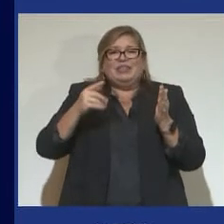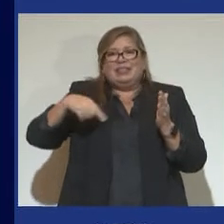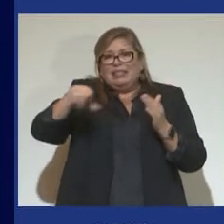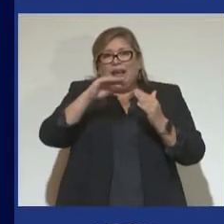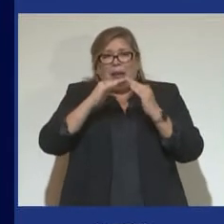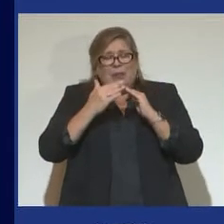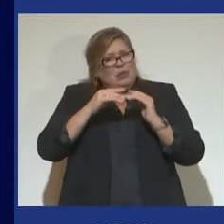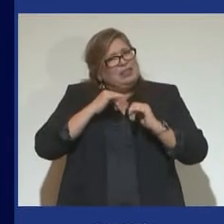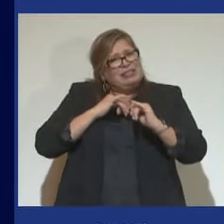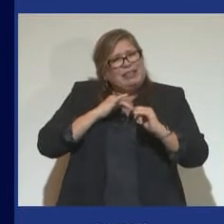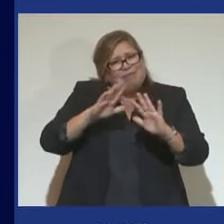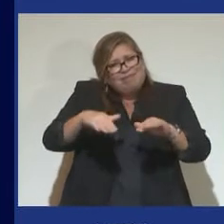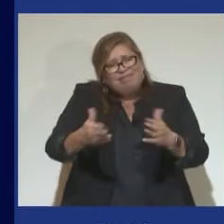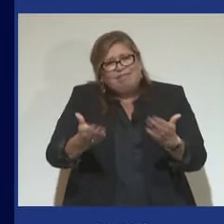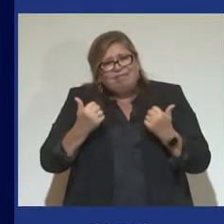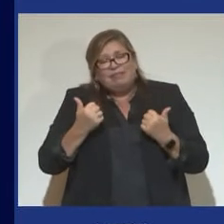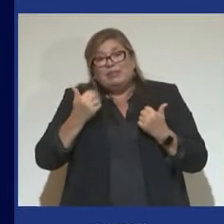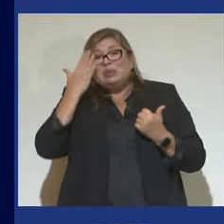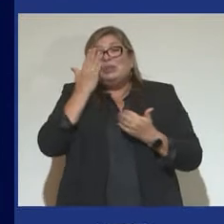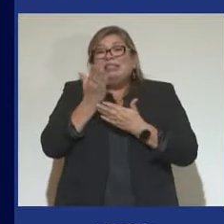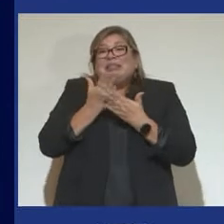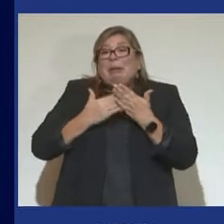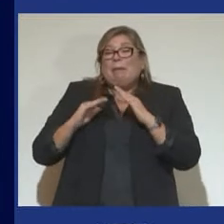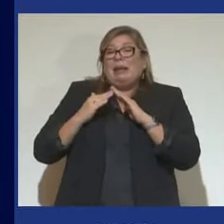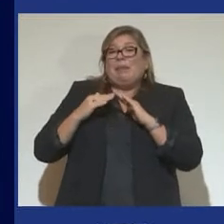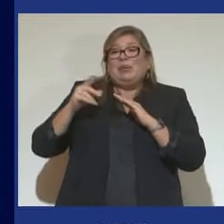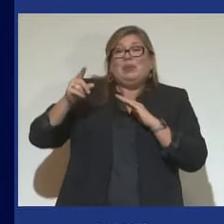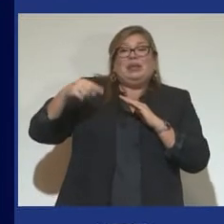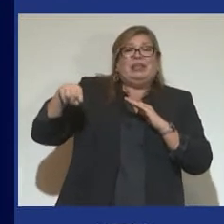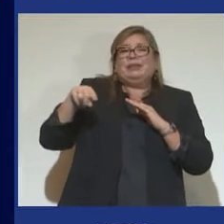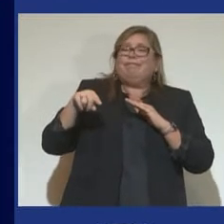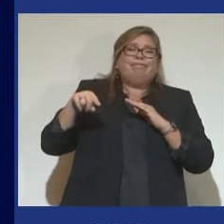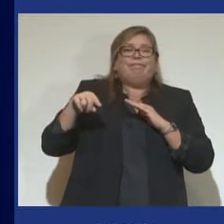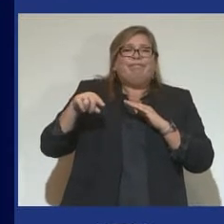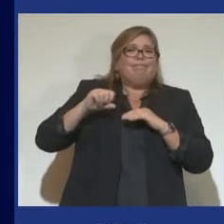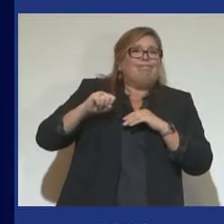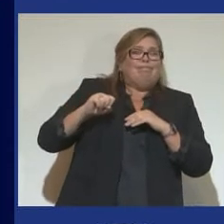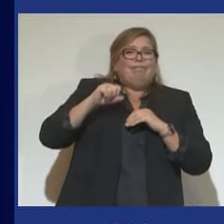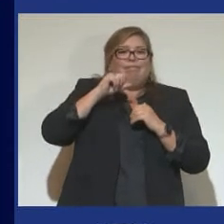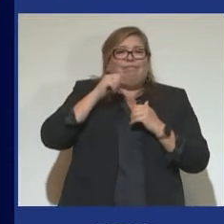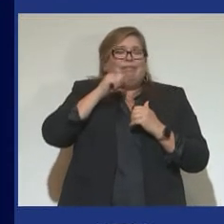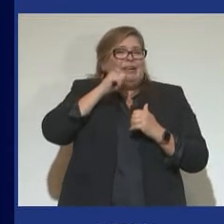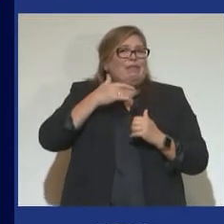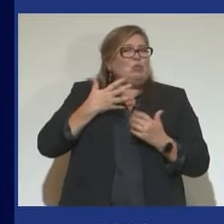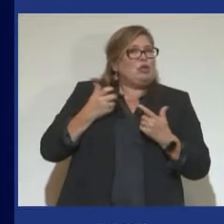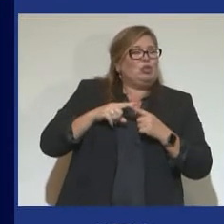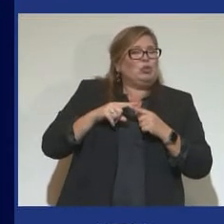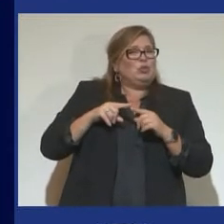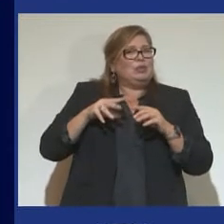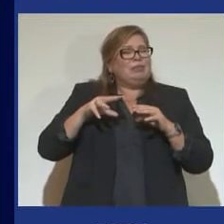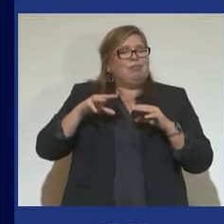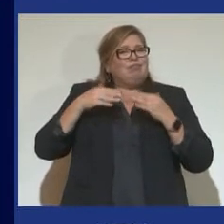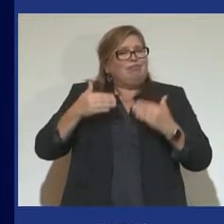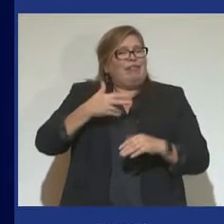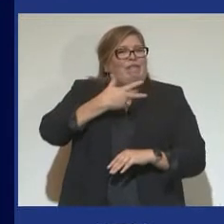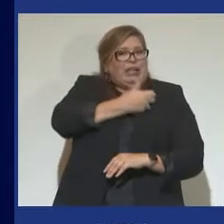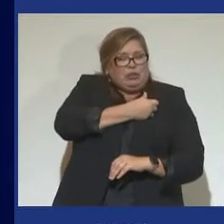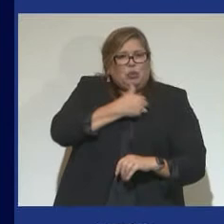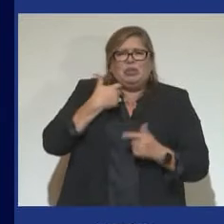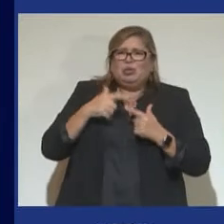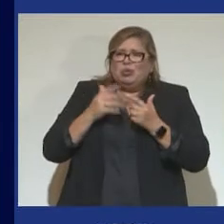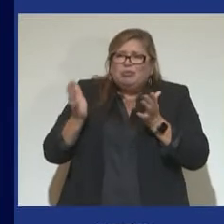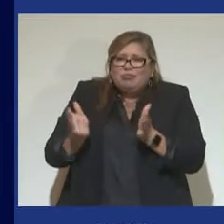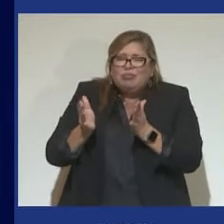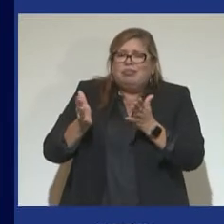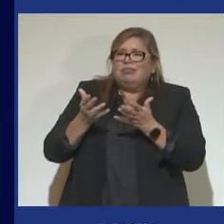comunicación directa con ciertas comunidades que históricamente y por buena razón que han estado reacia a tomar vacunas para